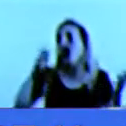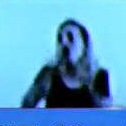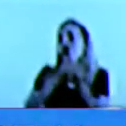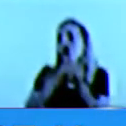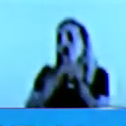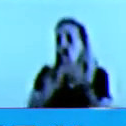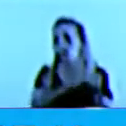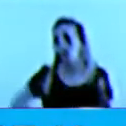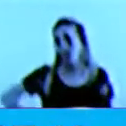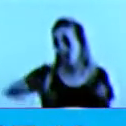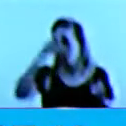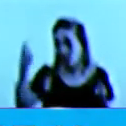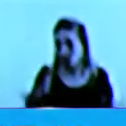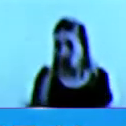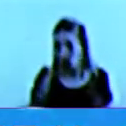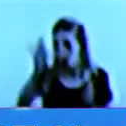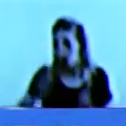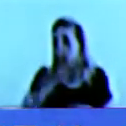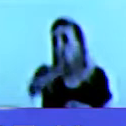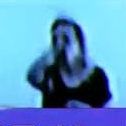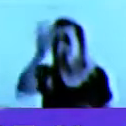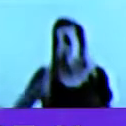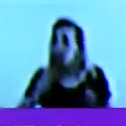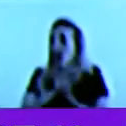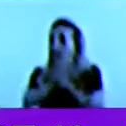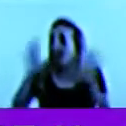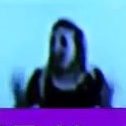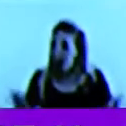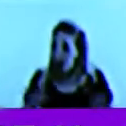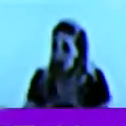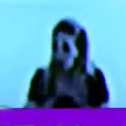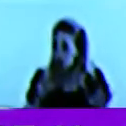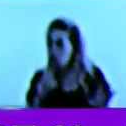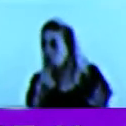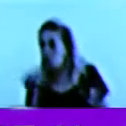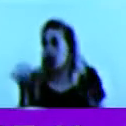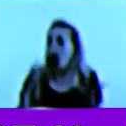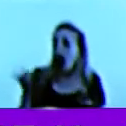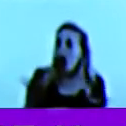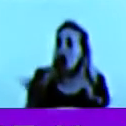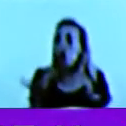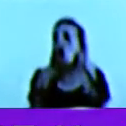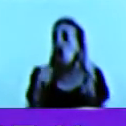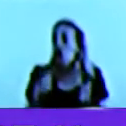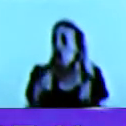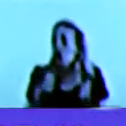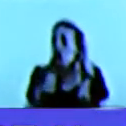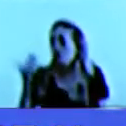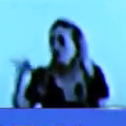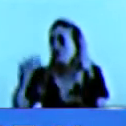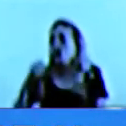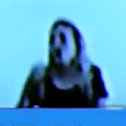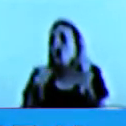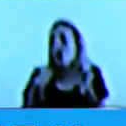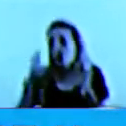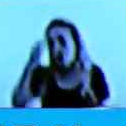parece que tiene que quedar muy claro que las medidas son sólo para el área metropolitana de buenos aires de que hablamos tanto cuando hablamos de medidas de la